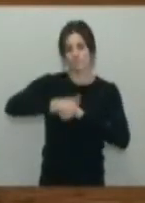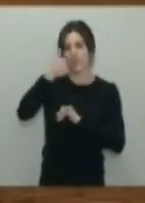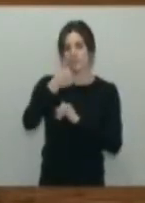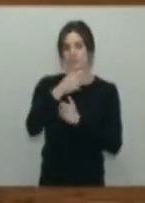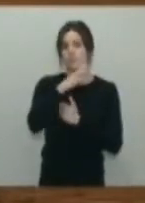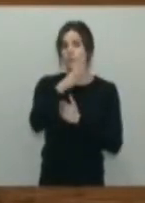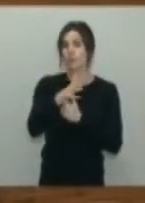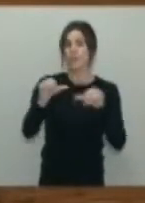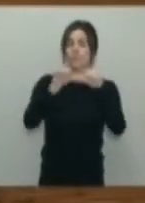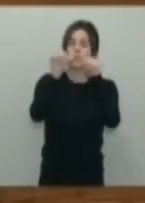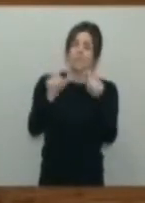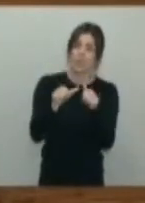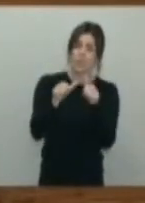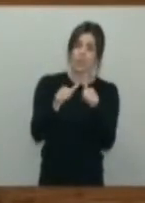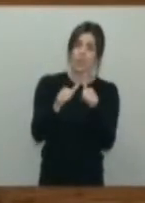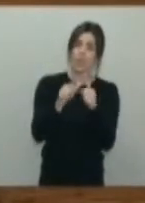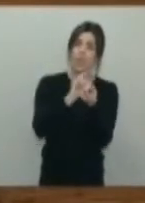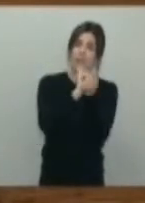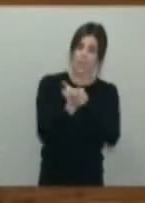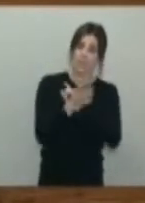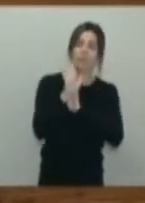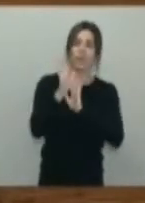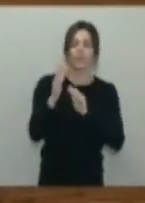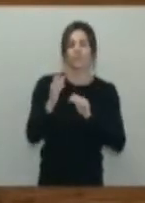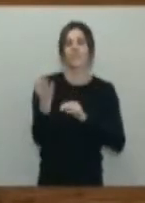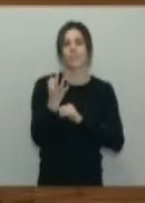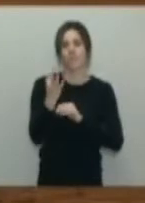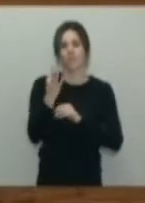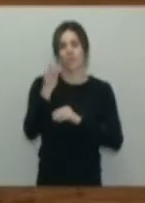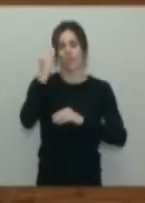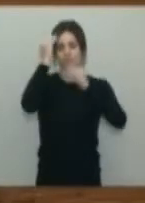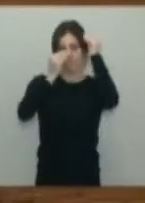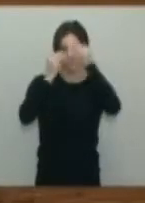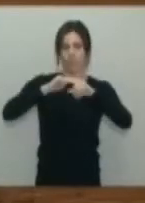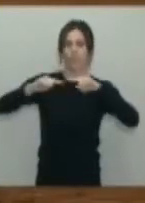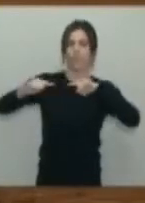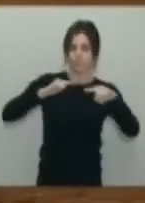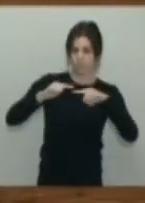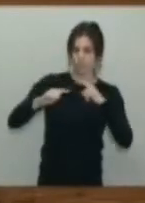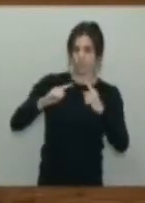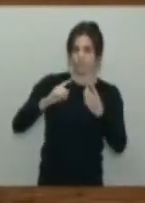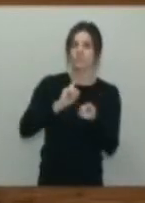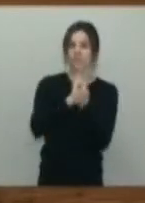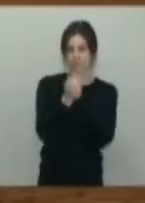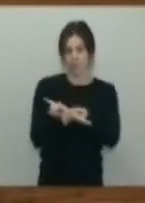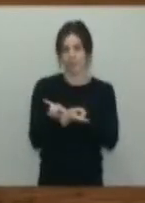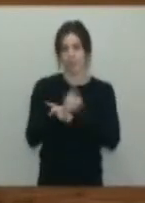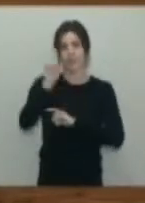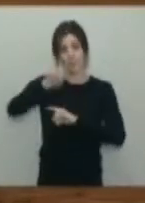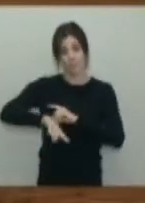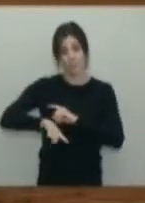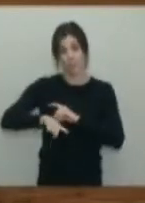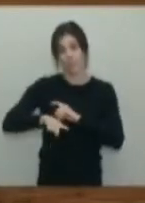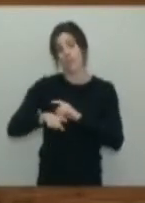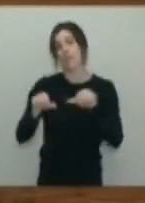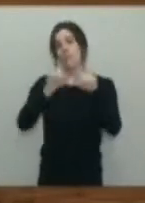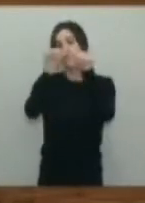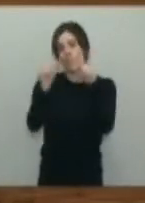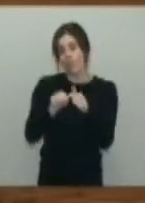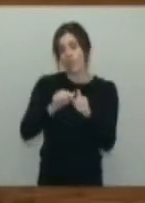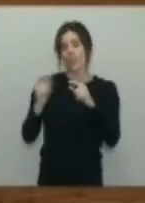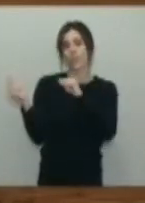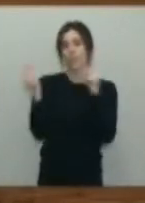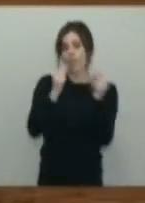este modelo es necesario tomar decisiones y es necesario cambiar el tradicional modelo de diálogo social